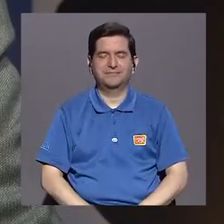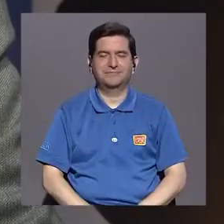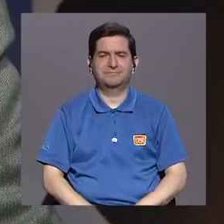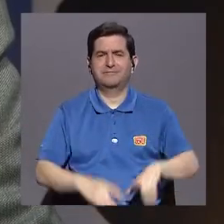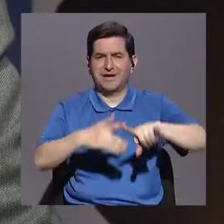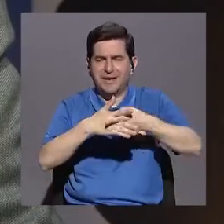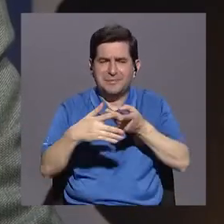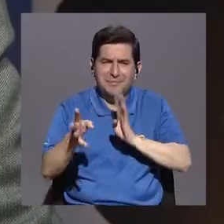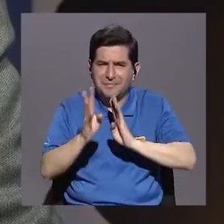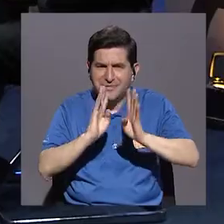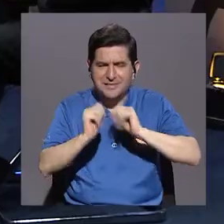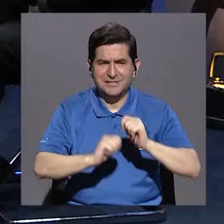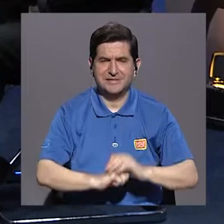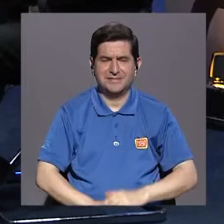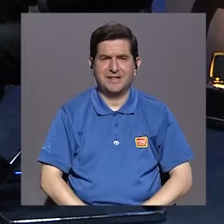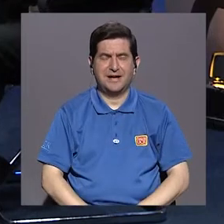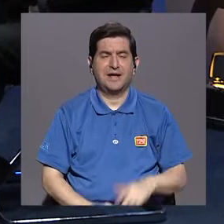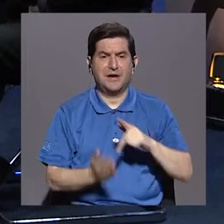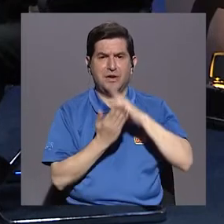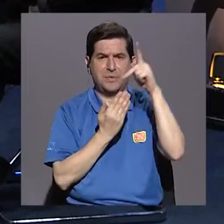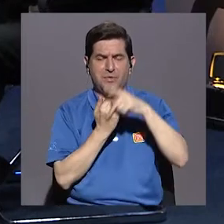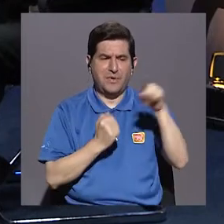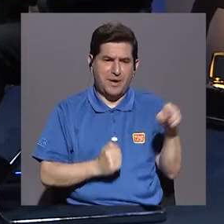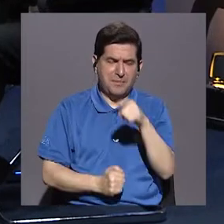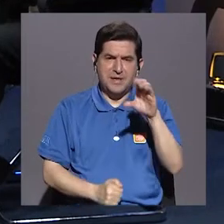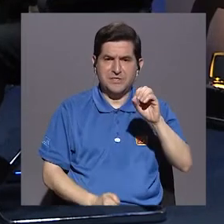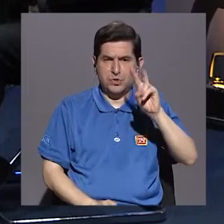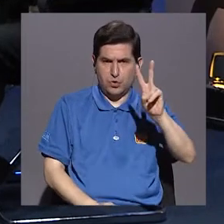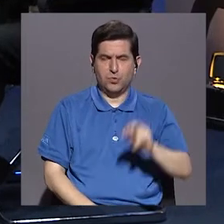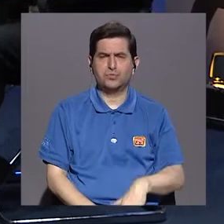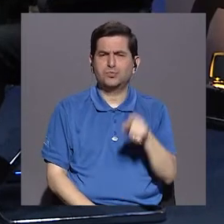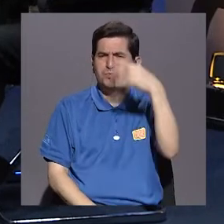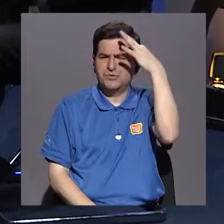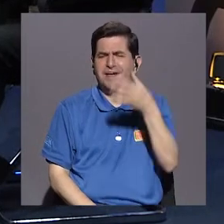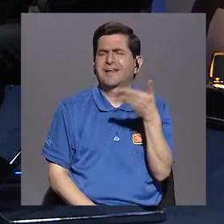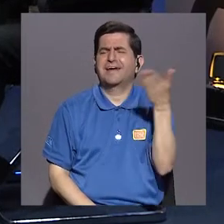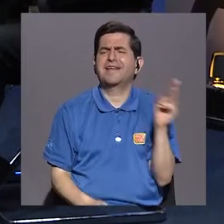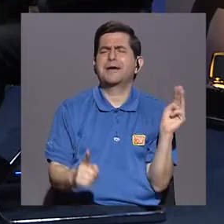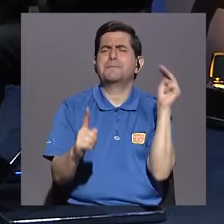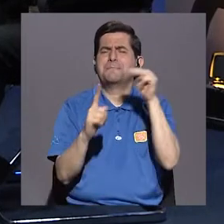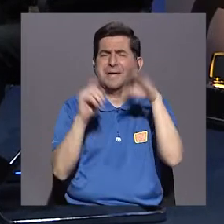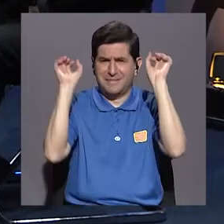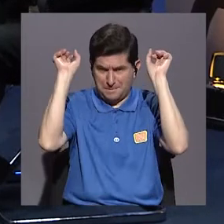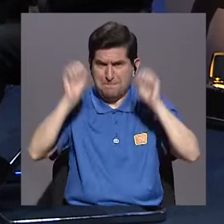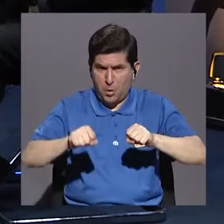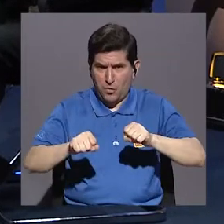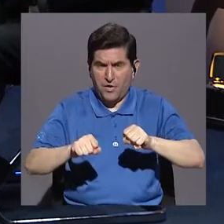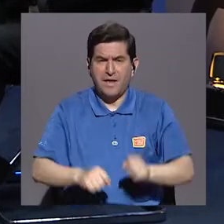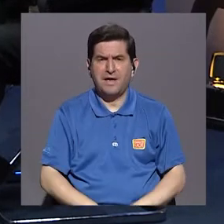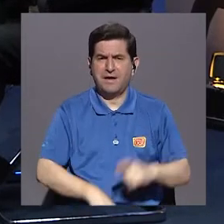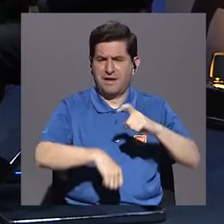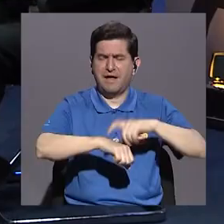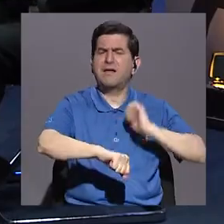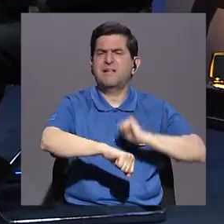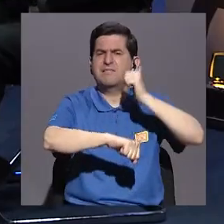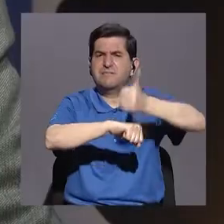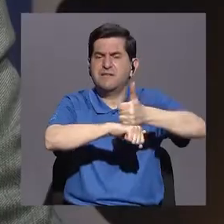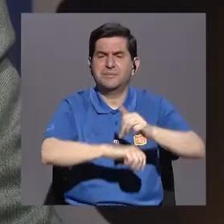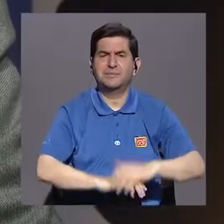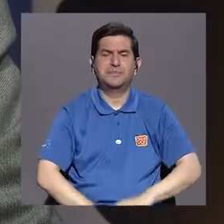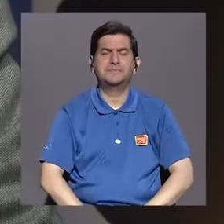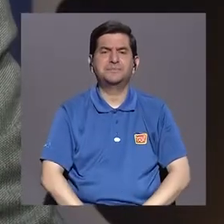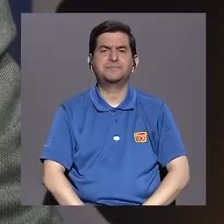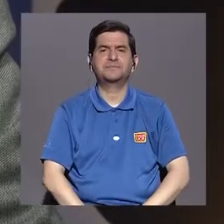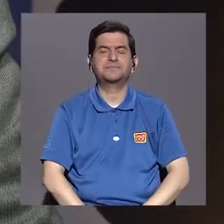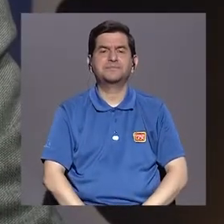empecemos hablando digamos de el programa de esta organización chip que le parece a usted eso meta es posible lograrla en el plazo establecido